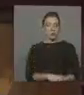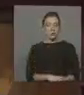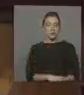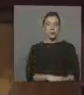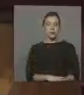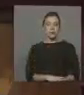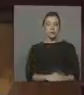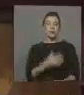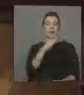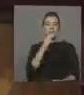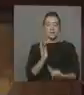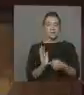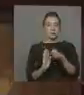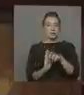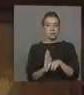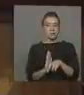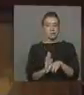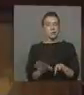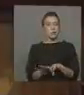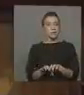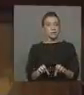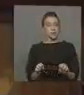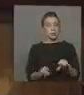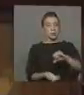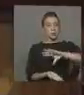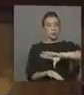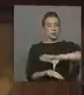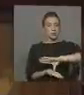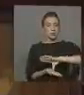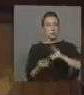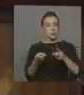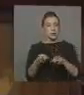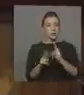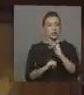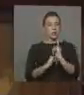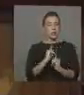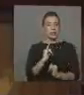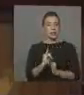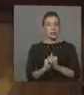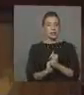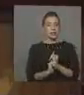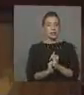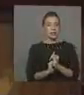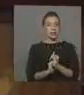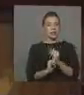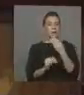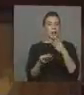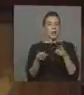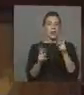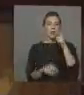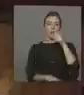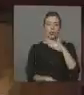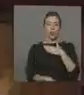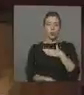Fundamento del mensaje. Los compromisos del país con el derecho internacional y de los derechos humanos, el